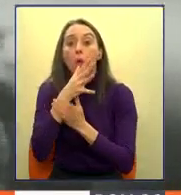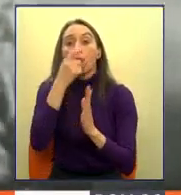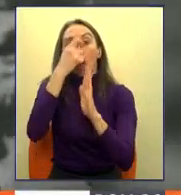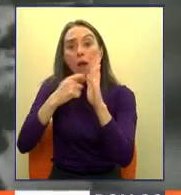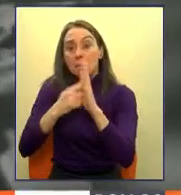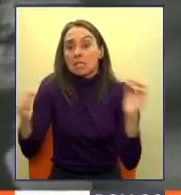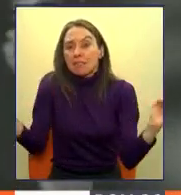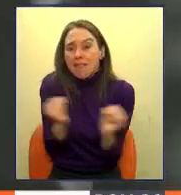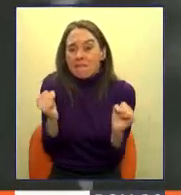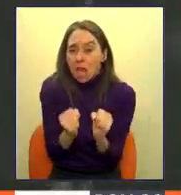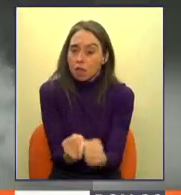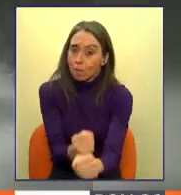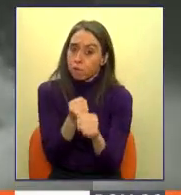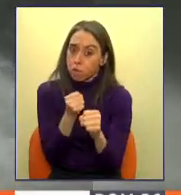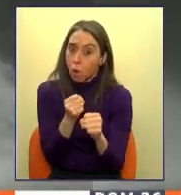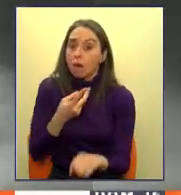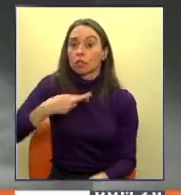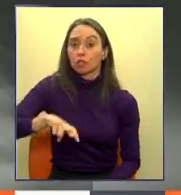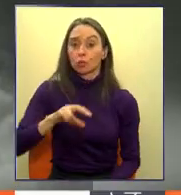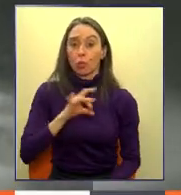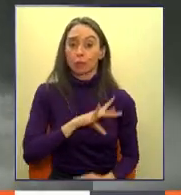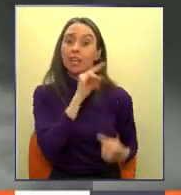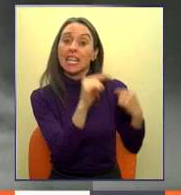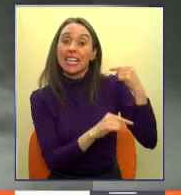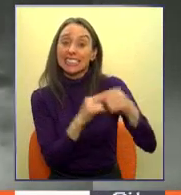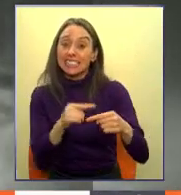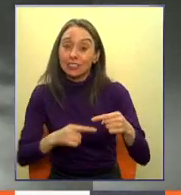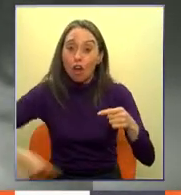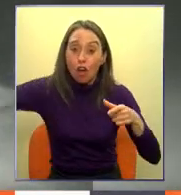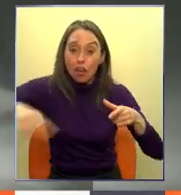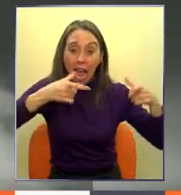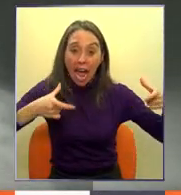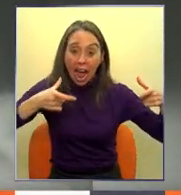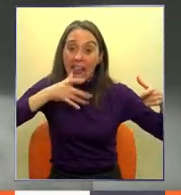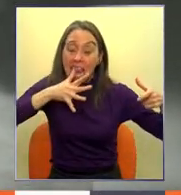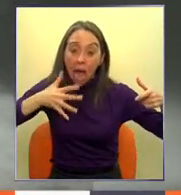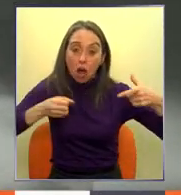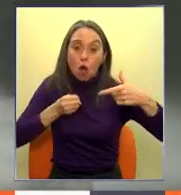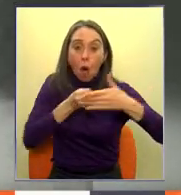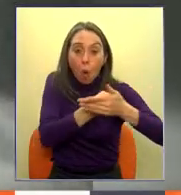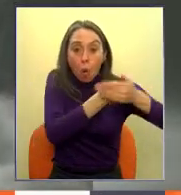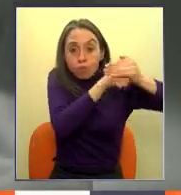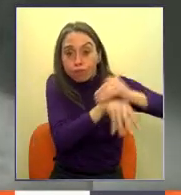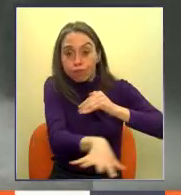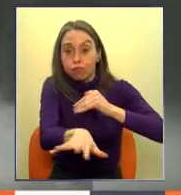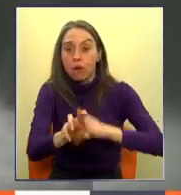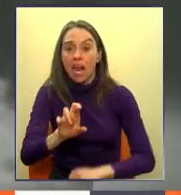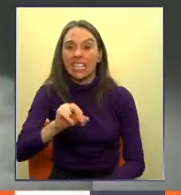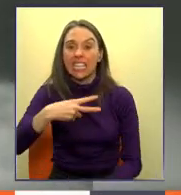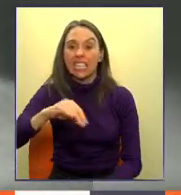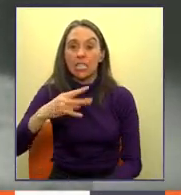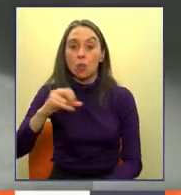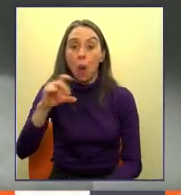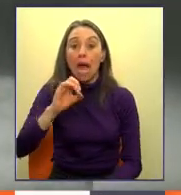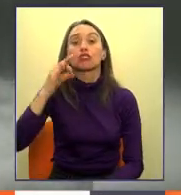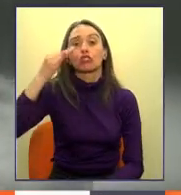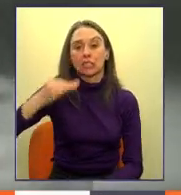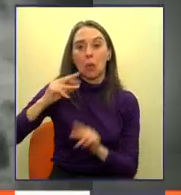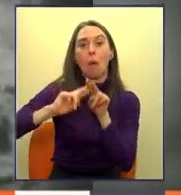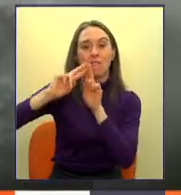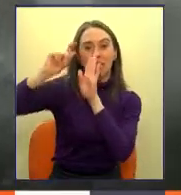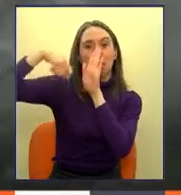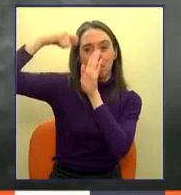Chile. La historia del Riñihuazo tiene todos los elementos para convertirse en una producción